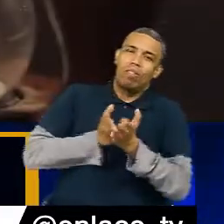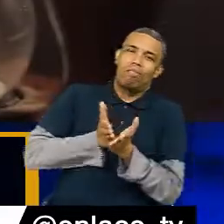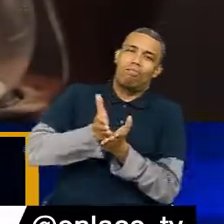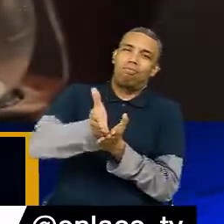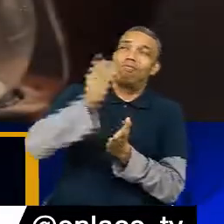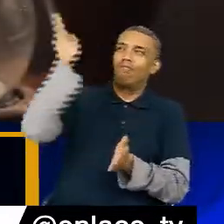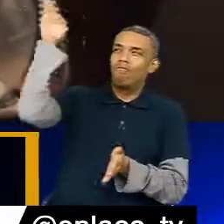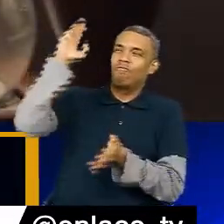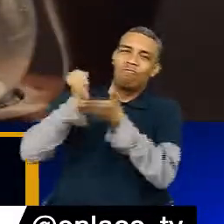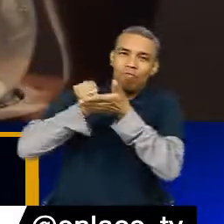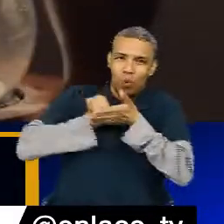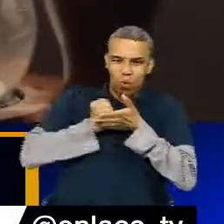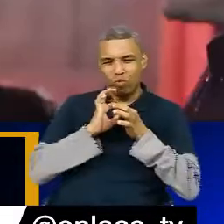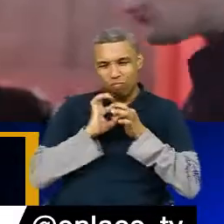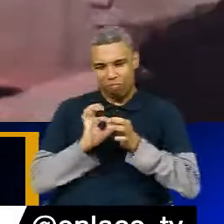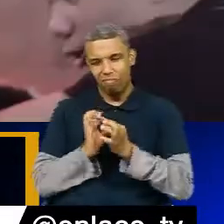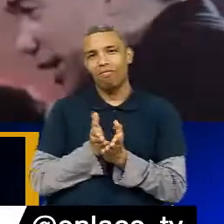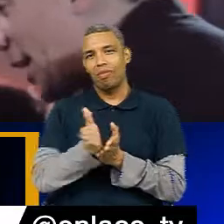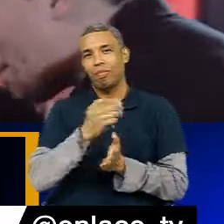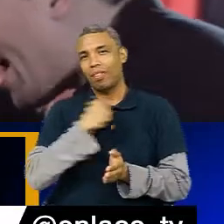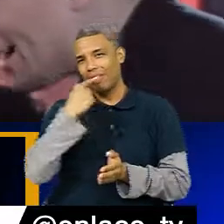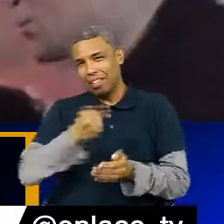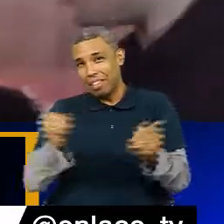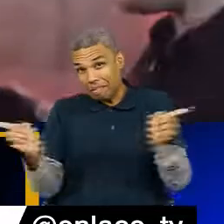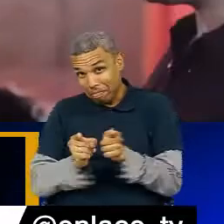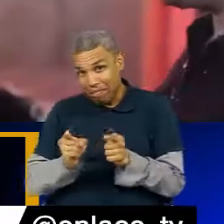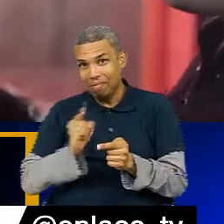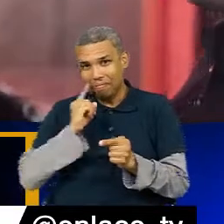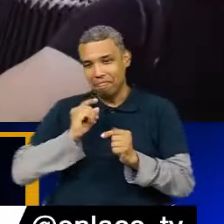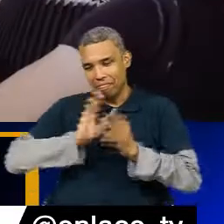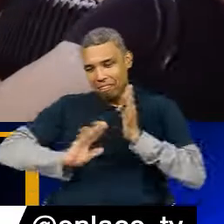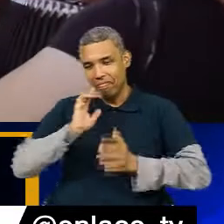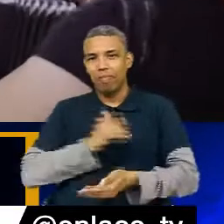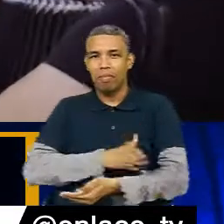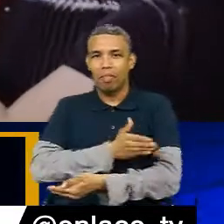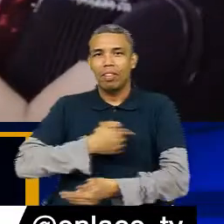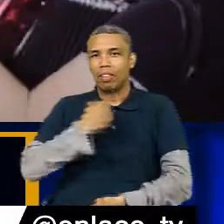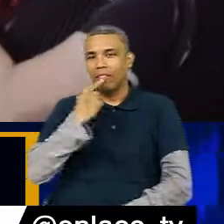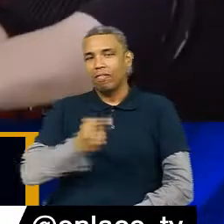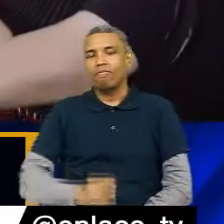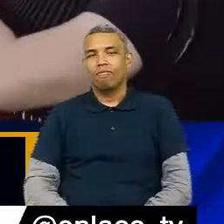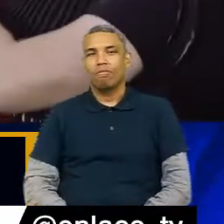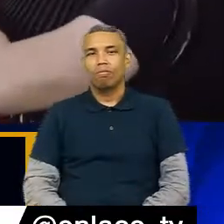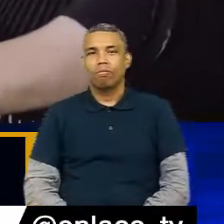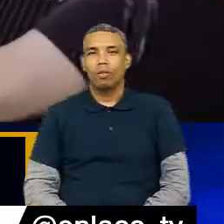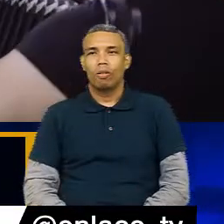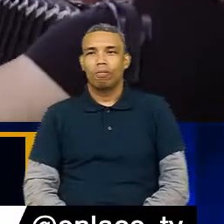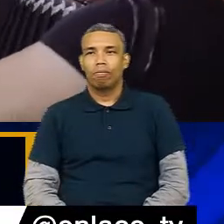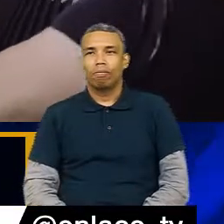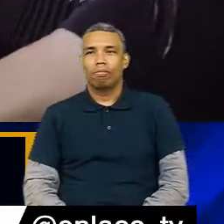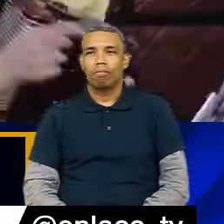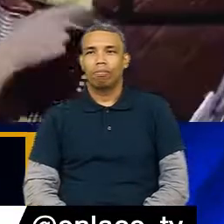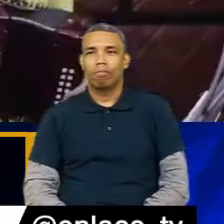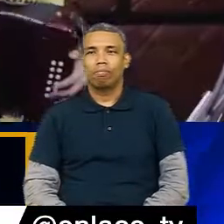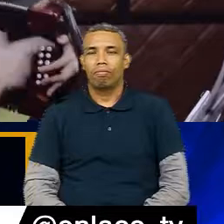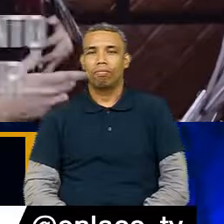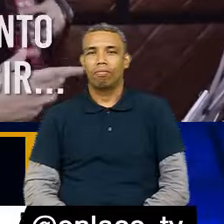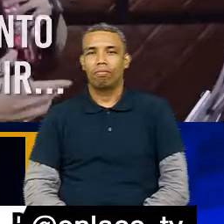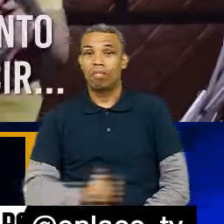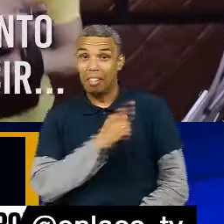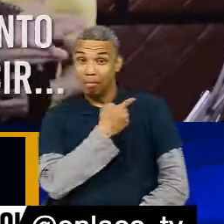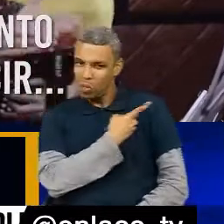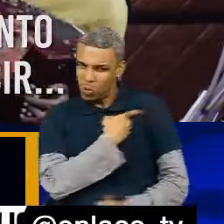Solo existe el tiempo para ti. Tú solo tienes besos para mí. Y el que se muera de